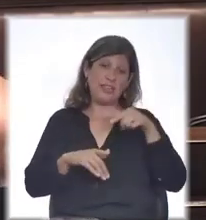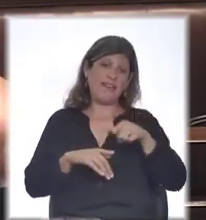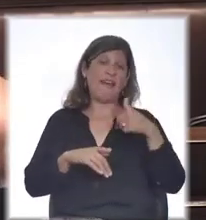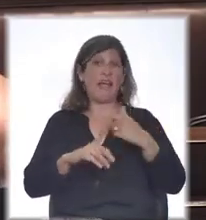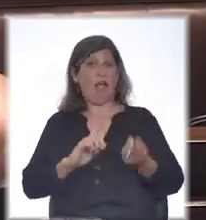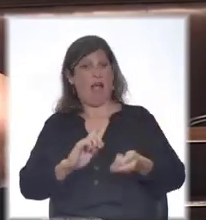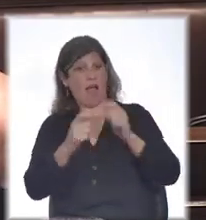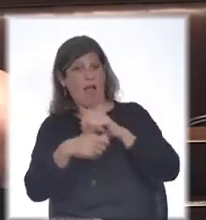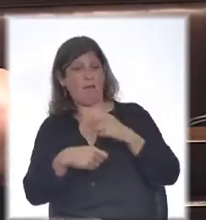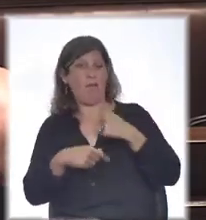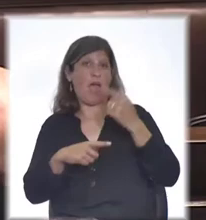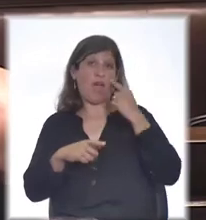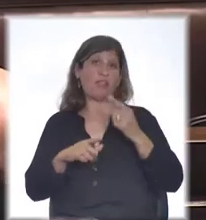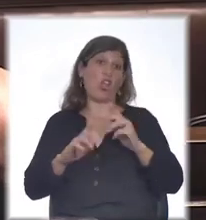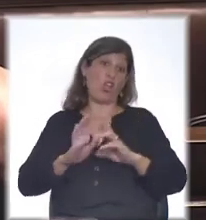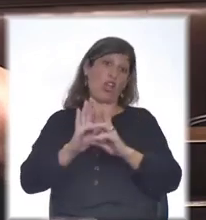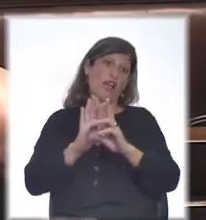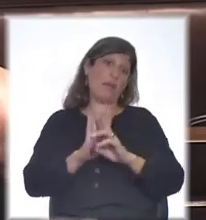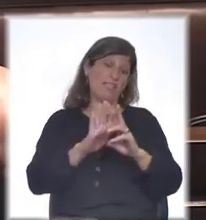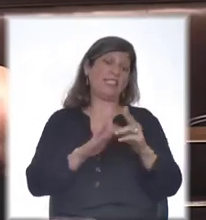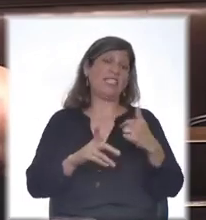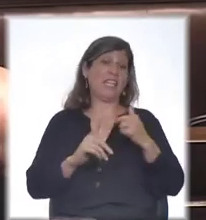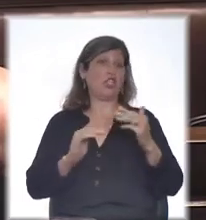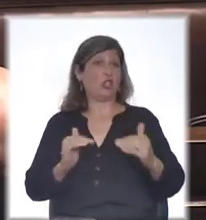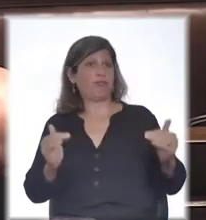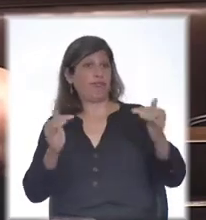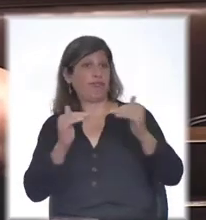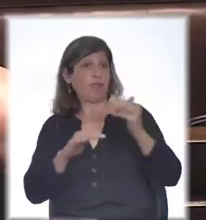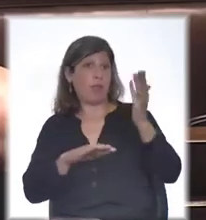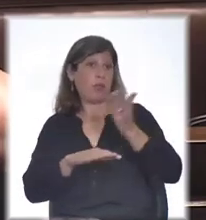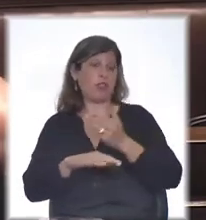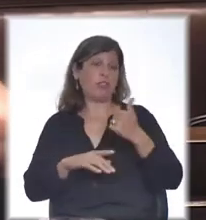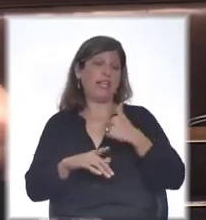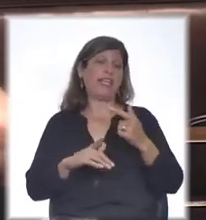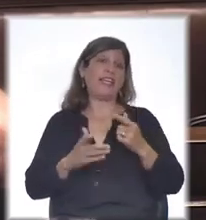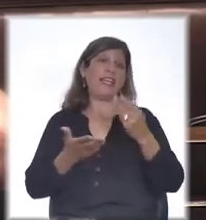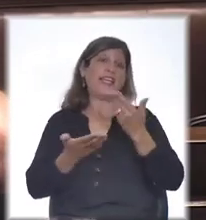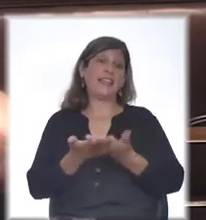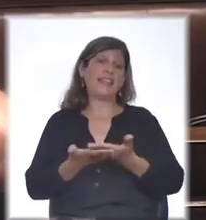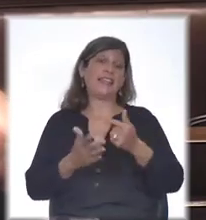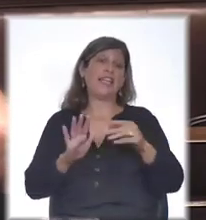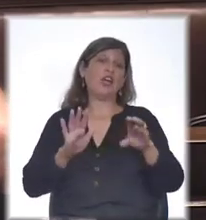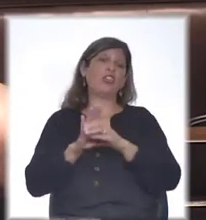radicalmente el régimen constitucional de representación proporcional que establece la Constitución del 67.